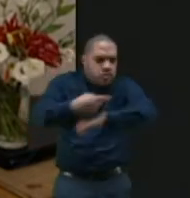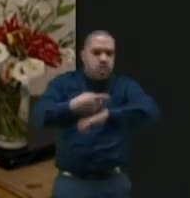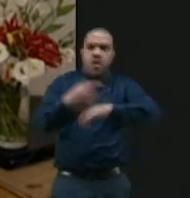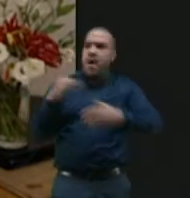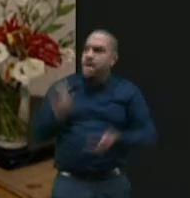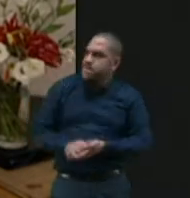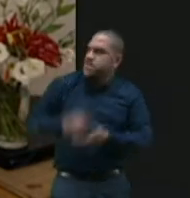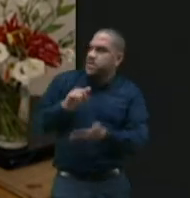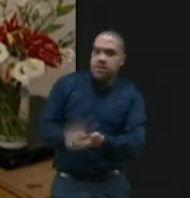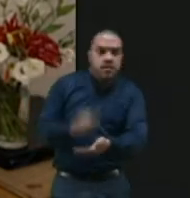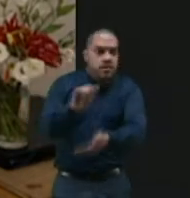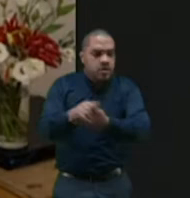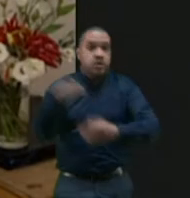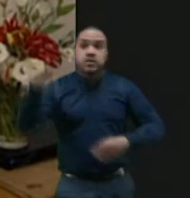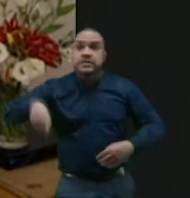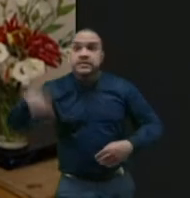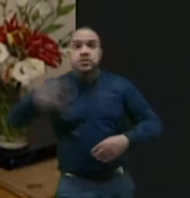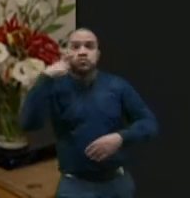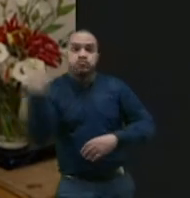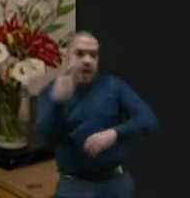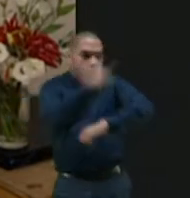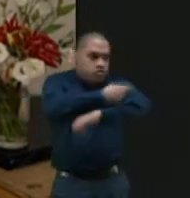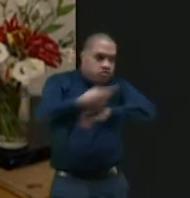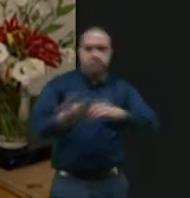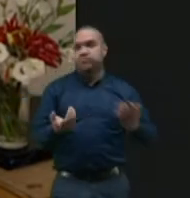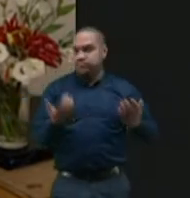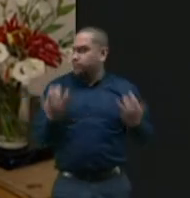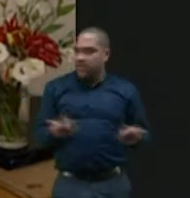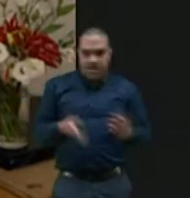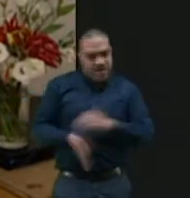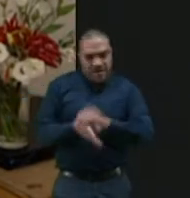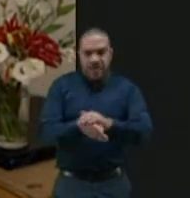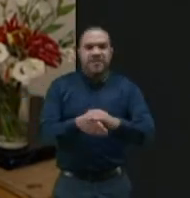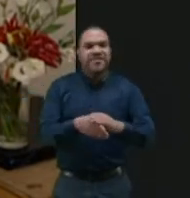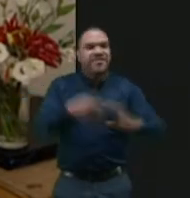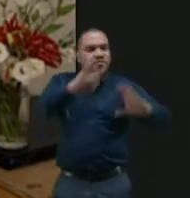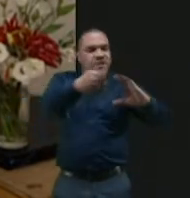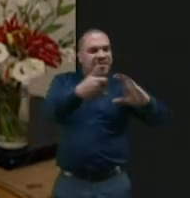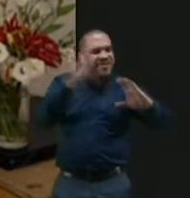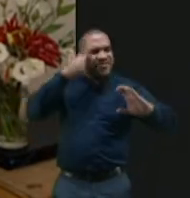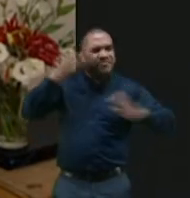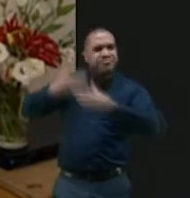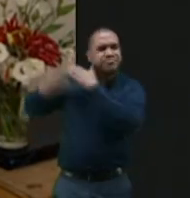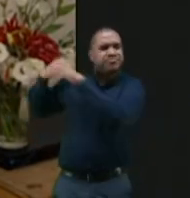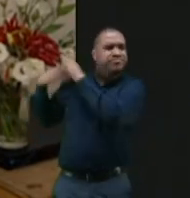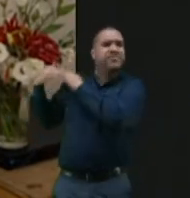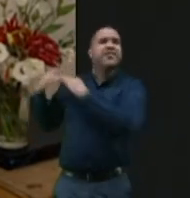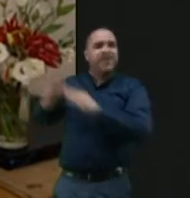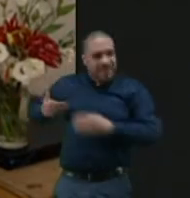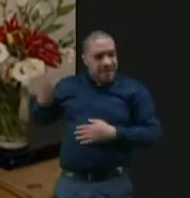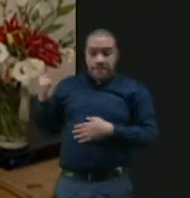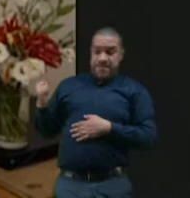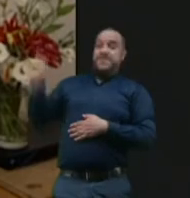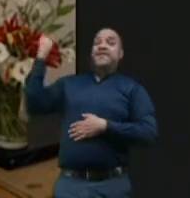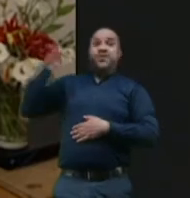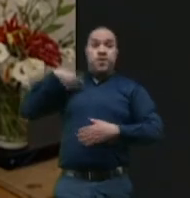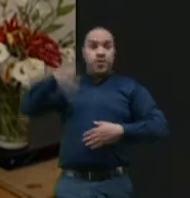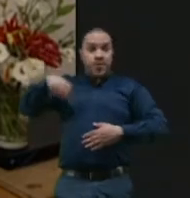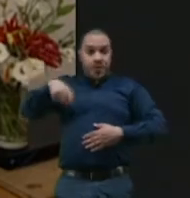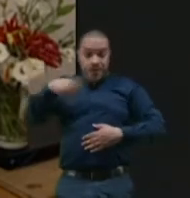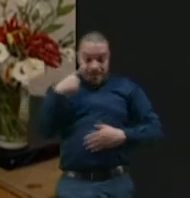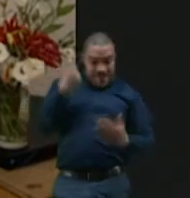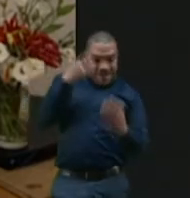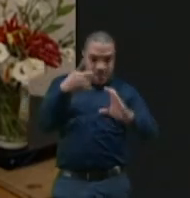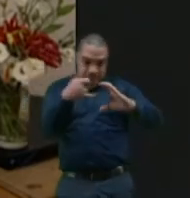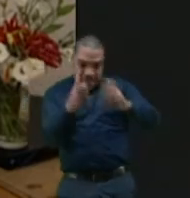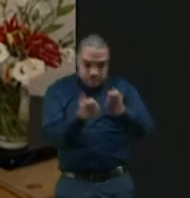usábamos antes. Utilizamos WhatsApp ahora como lo usábamos hace mucho tiempo cuando lo usamos por primera vez en nuestras vidas. Entonces, una